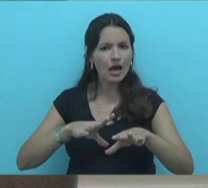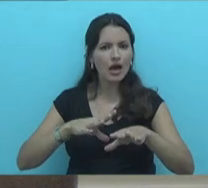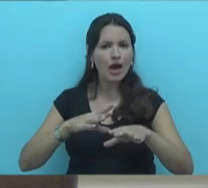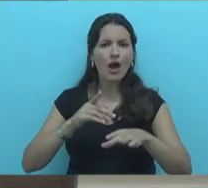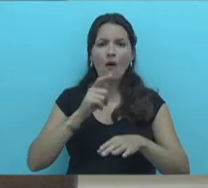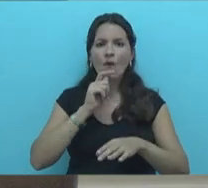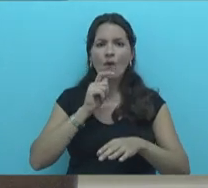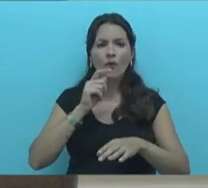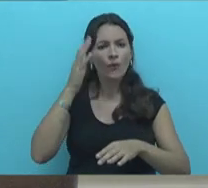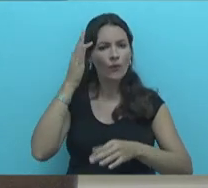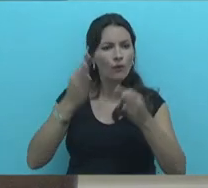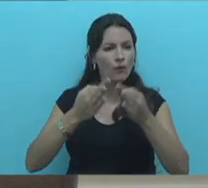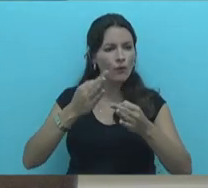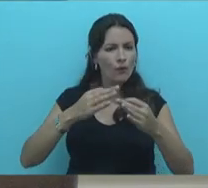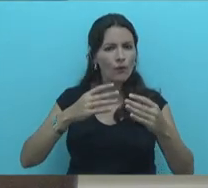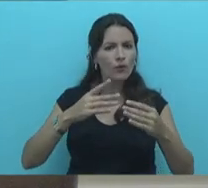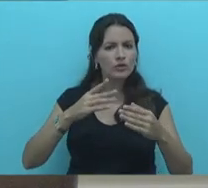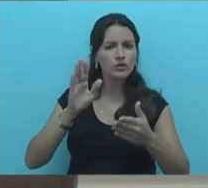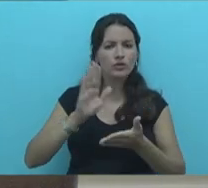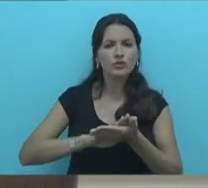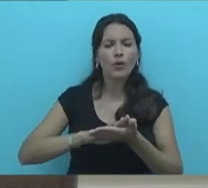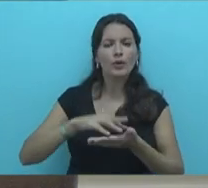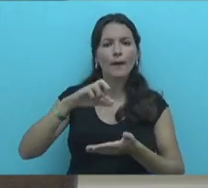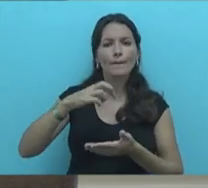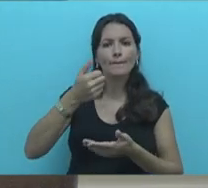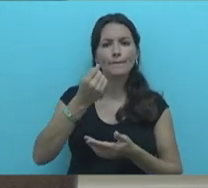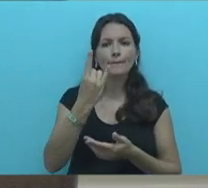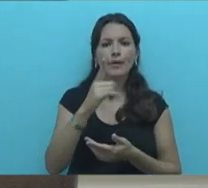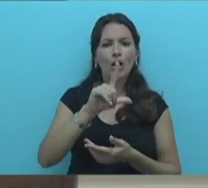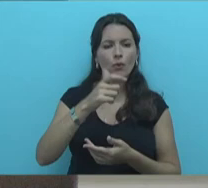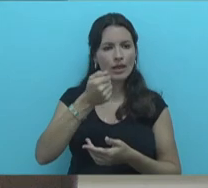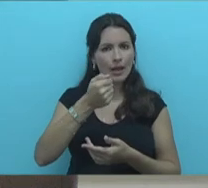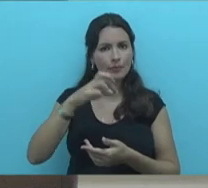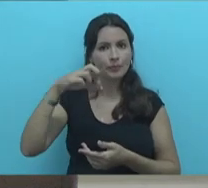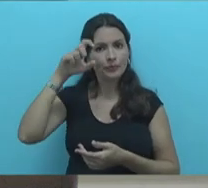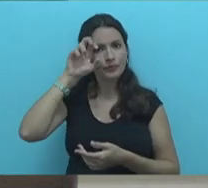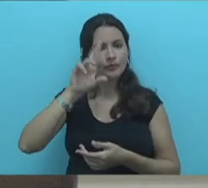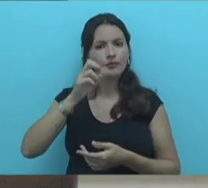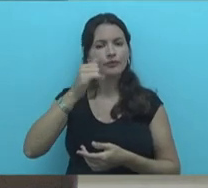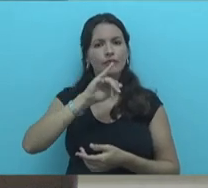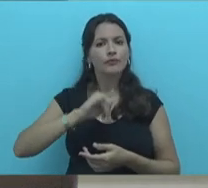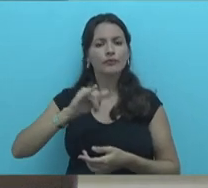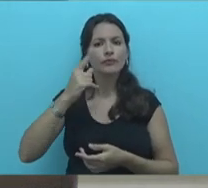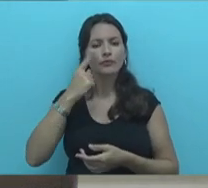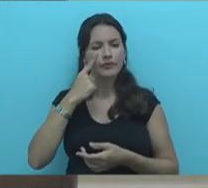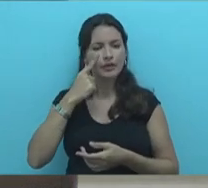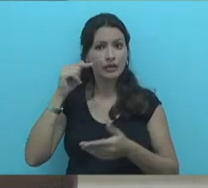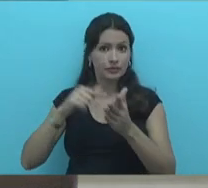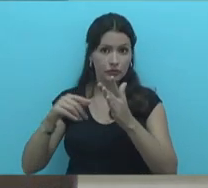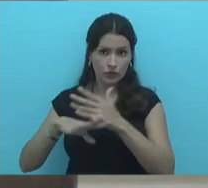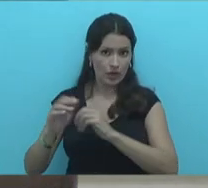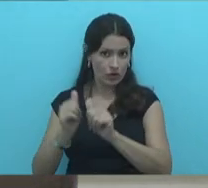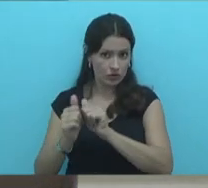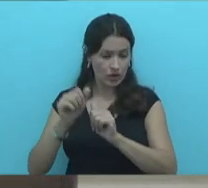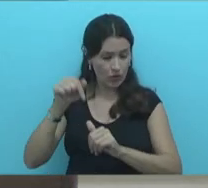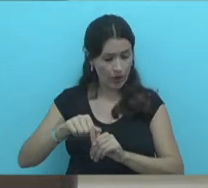de Rosario. Y creo que el caso de Paula es un caso emblemático en la provincia, no solo